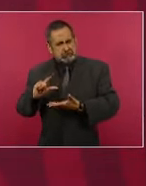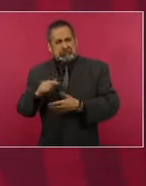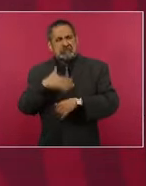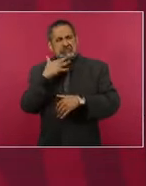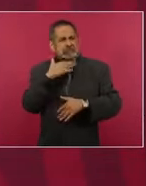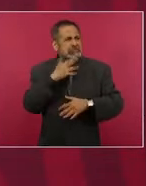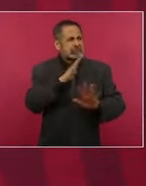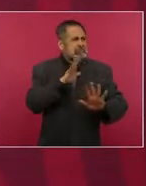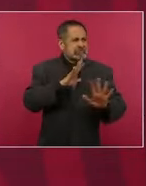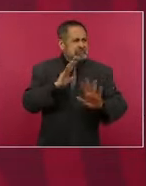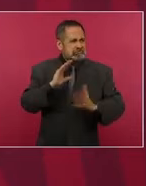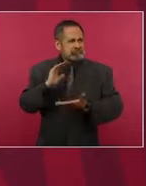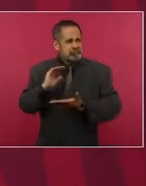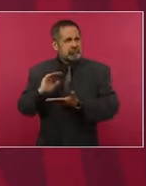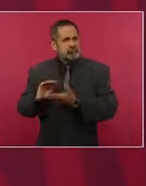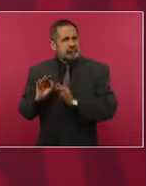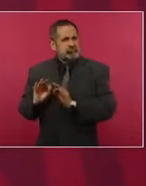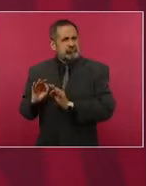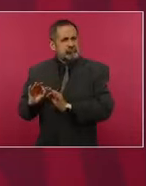y